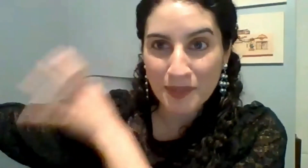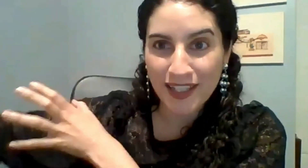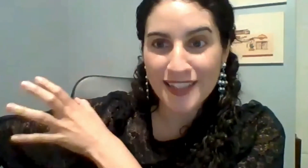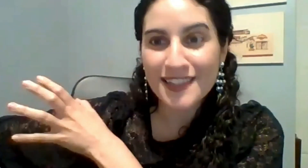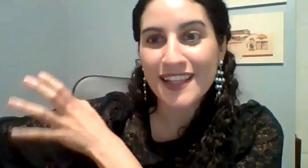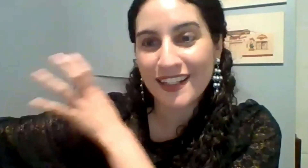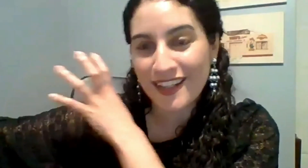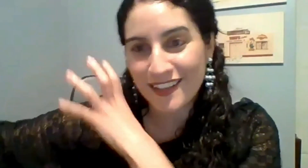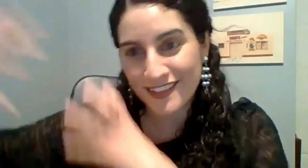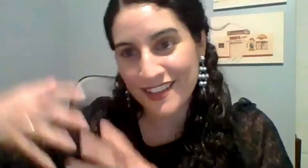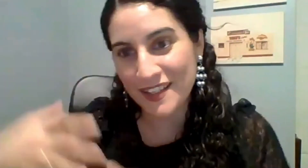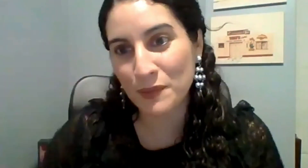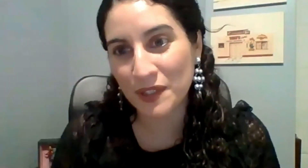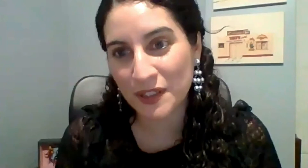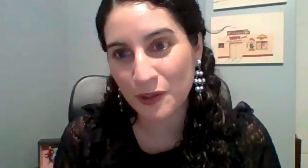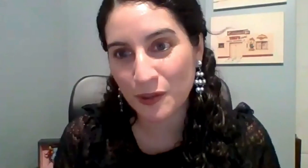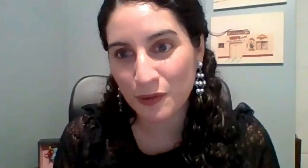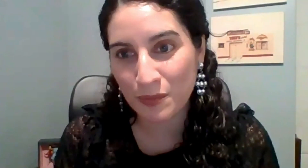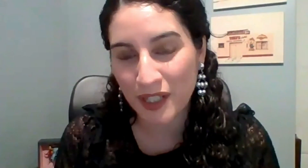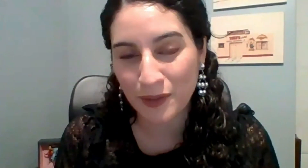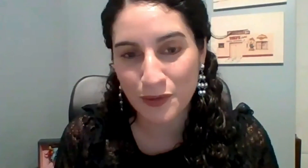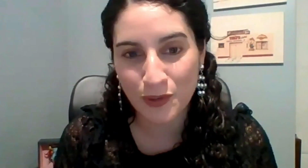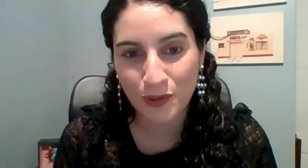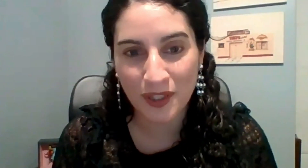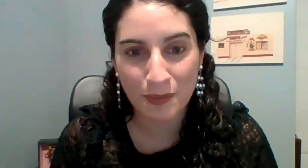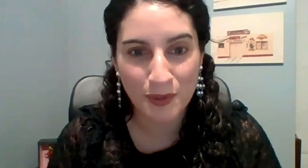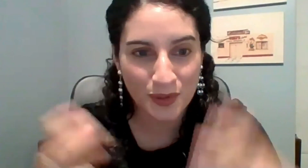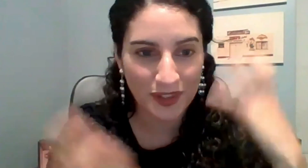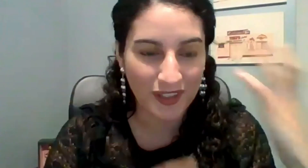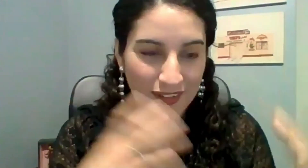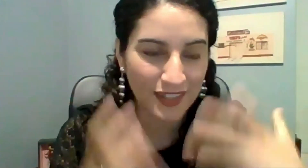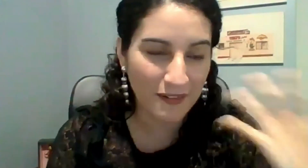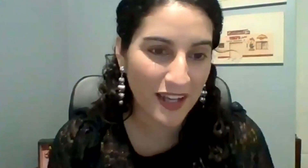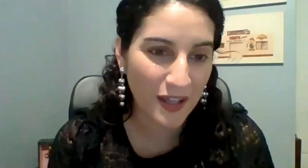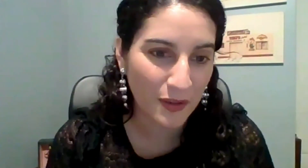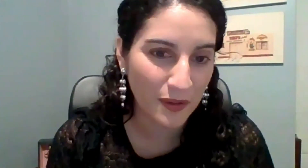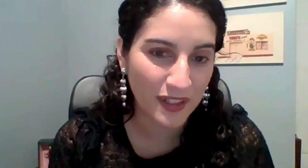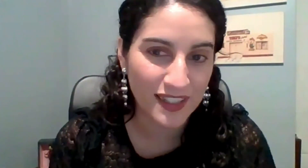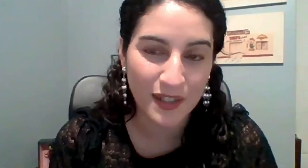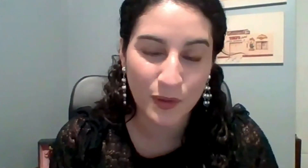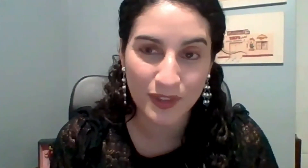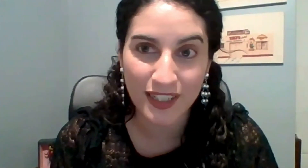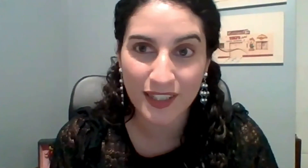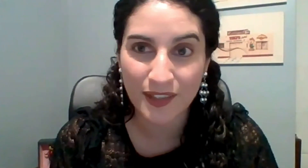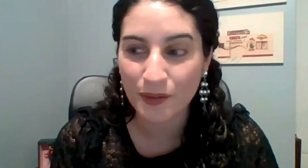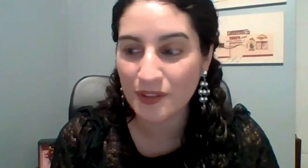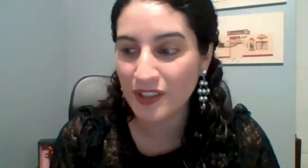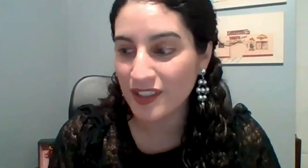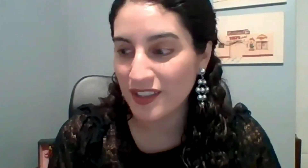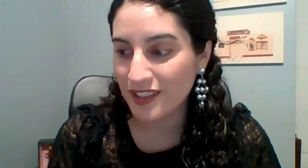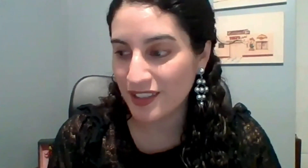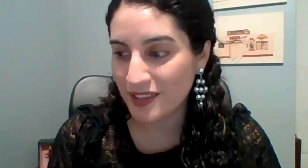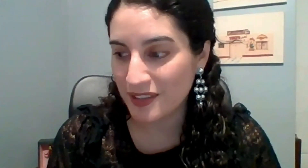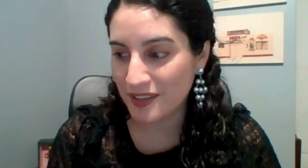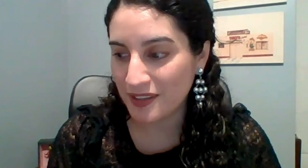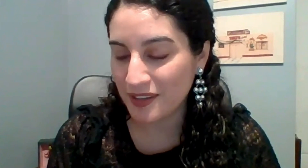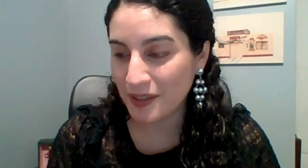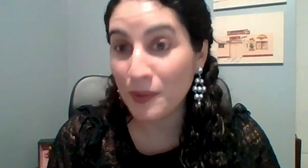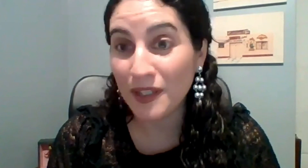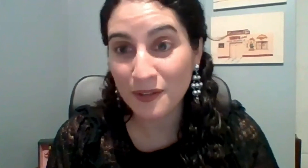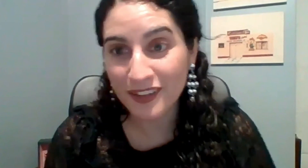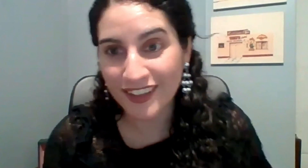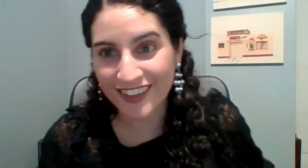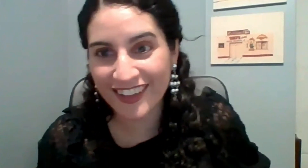mirada también externa es muy rico para nosotros que hemos trabajado en este contenido.